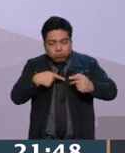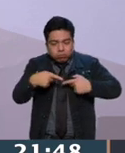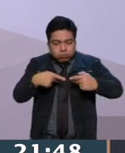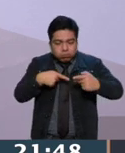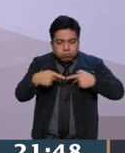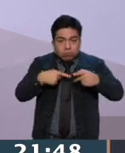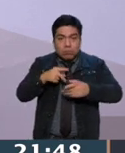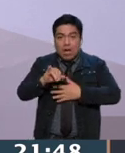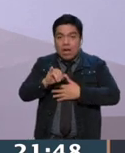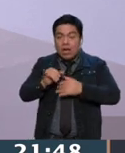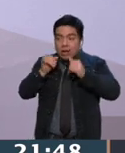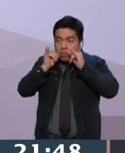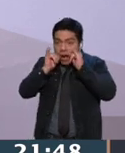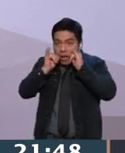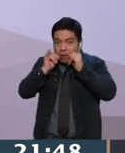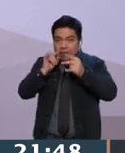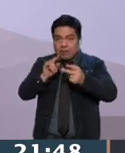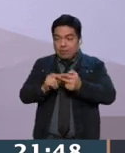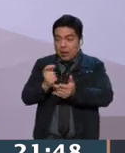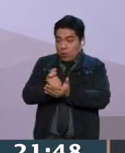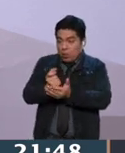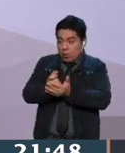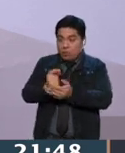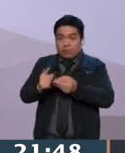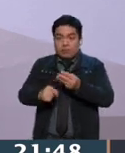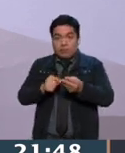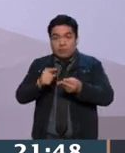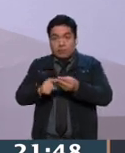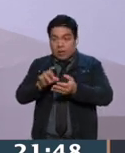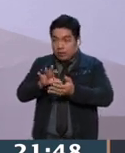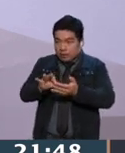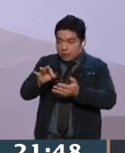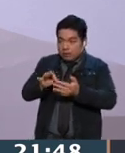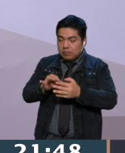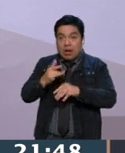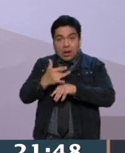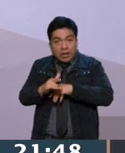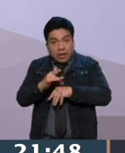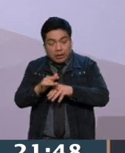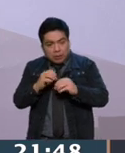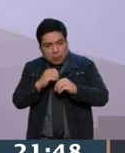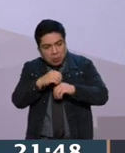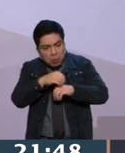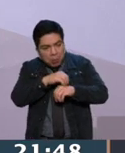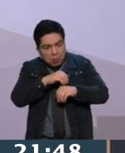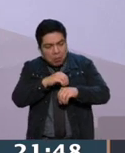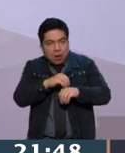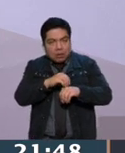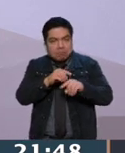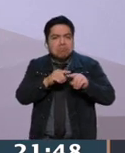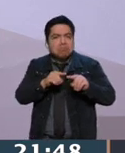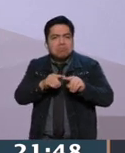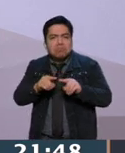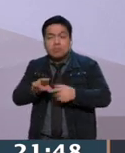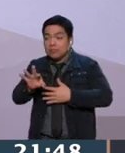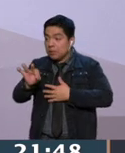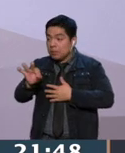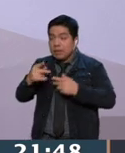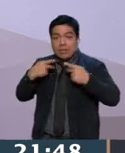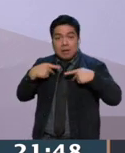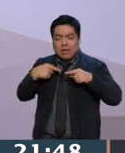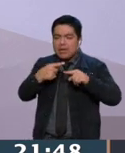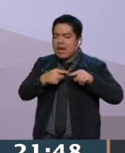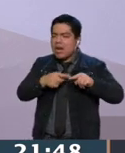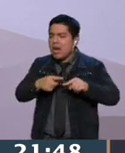como jabalí, mariscos, arrachera, zarzamora con queso, entre otros poco convencionales. Participan 40 expositores de